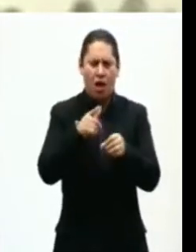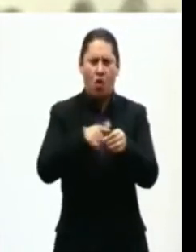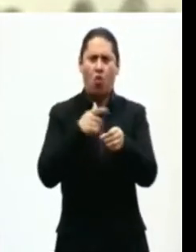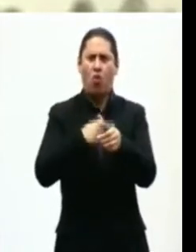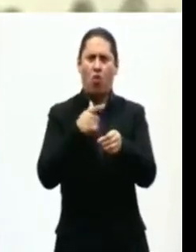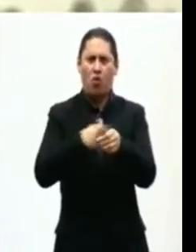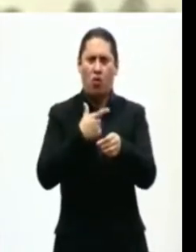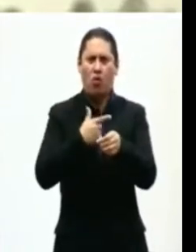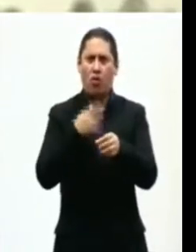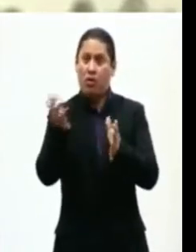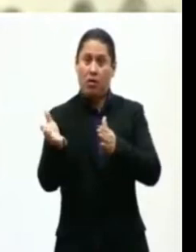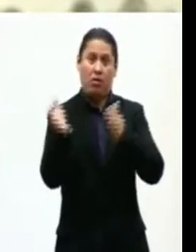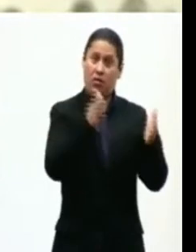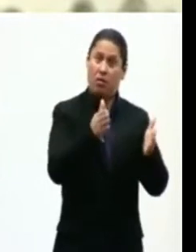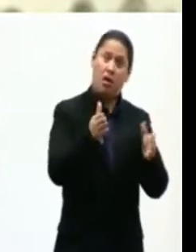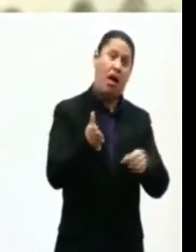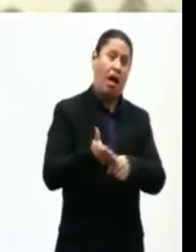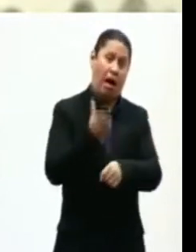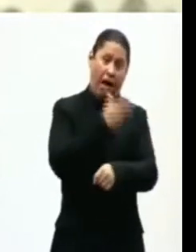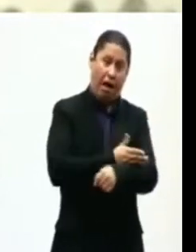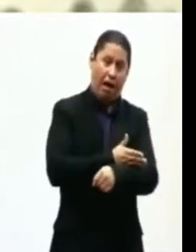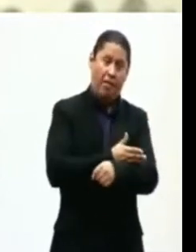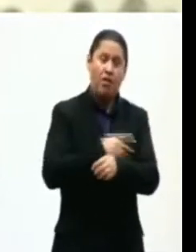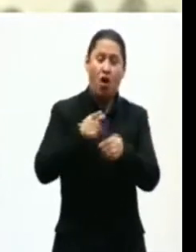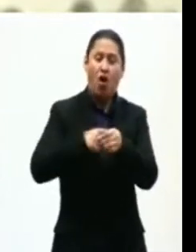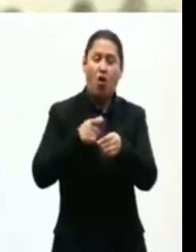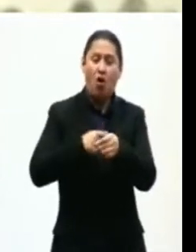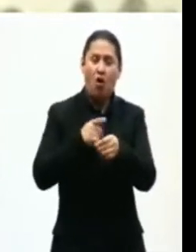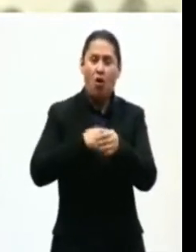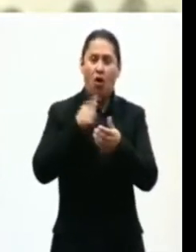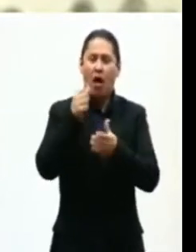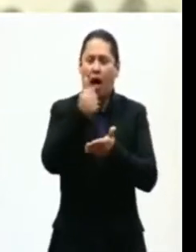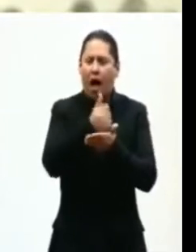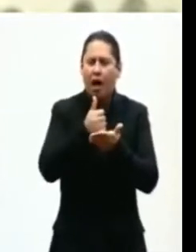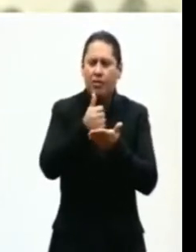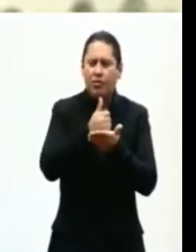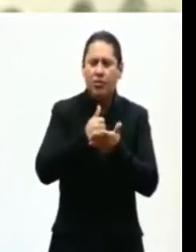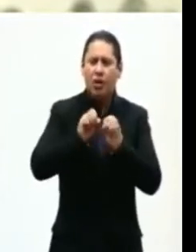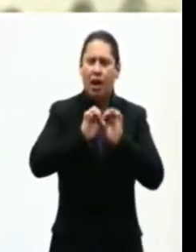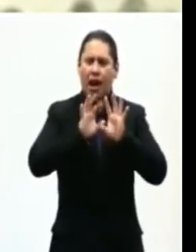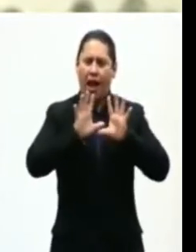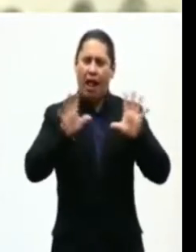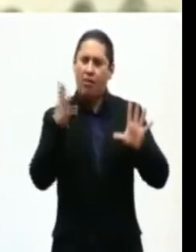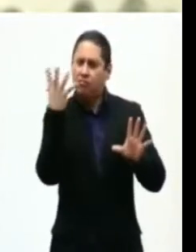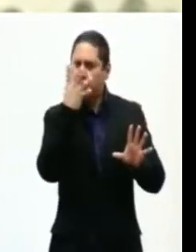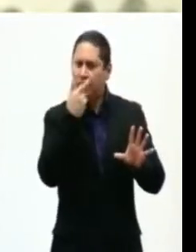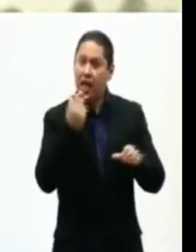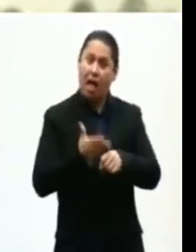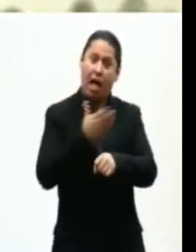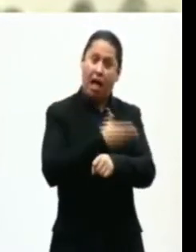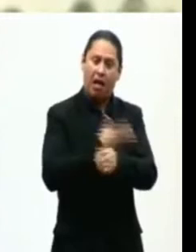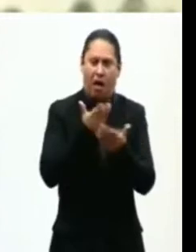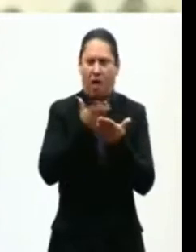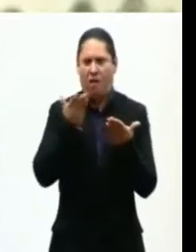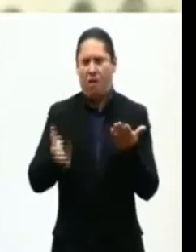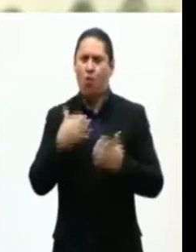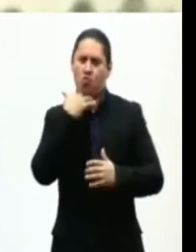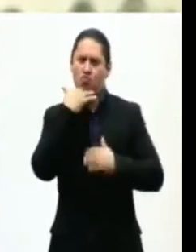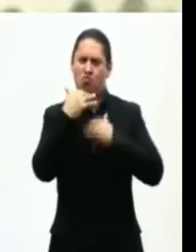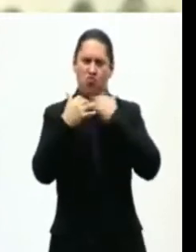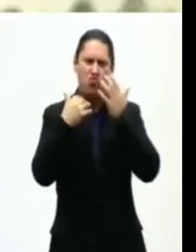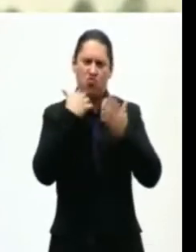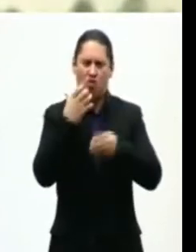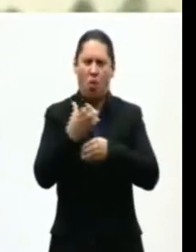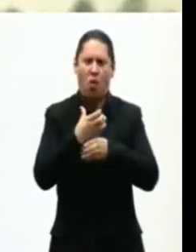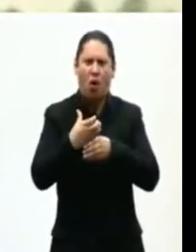tonalidad. Anteriormente gozábamos de una riqueza natural que hoy está invadida, principalmente por acciones